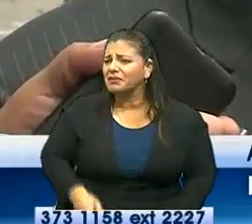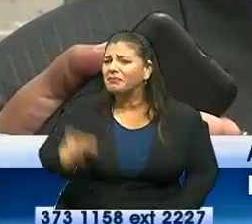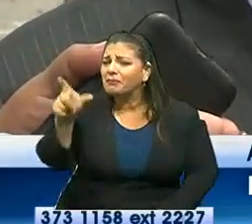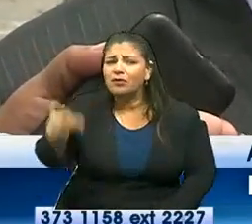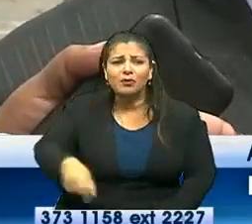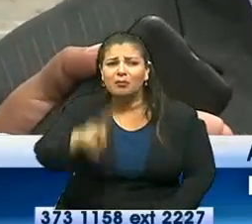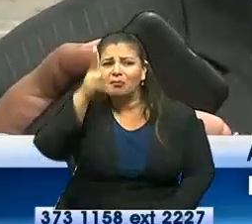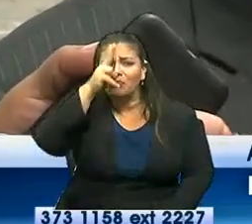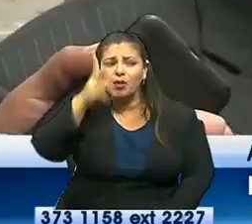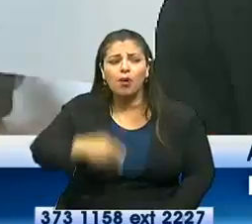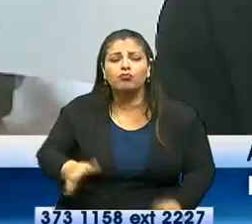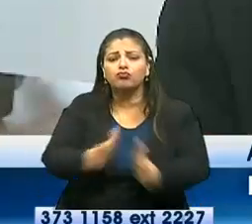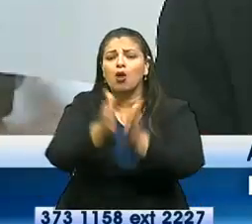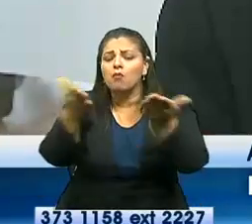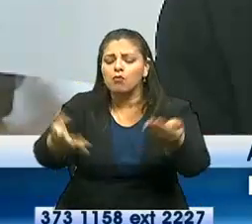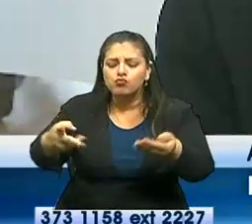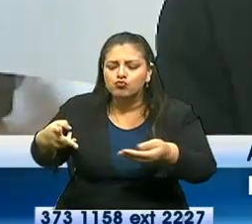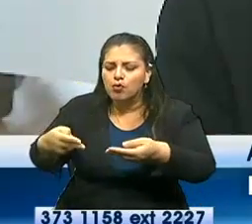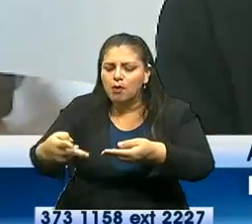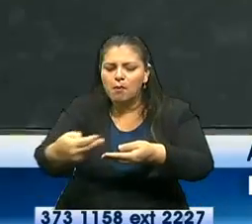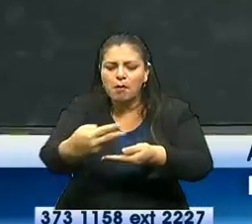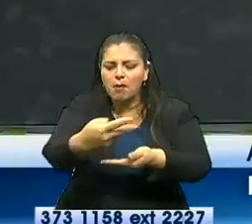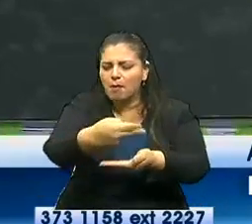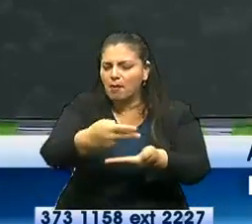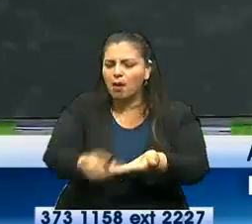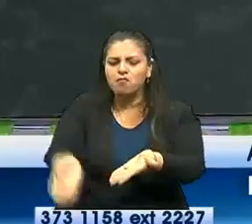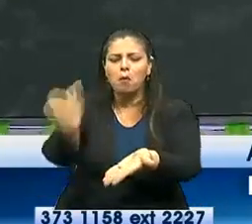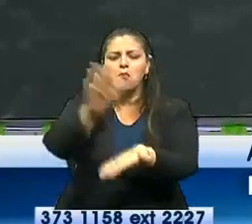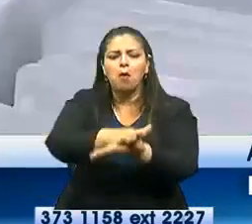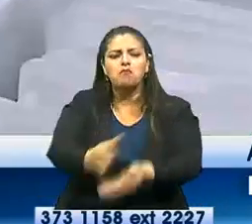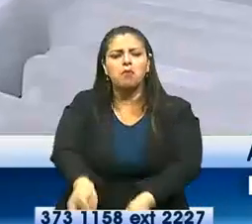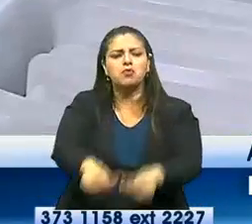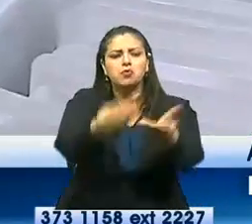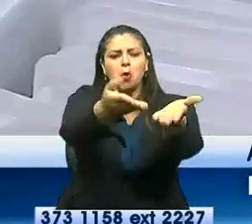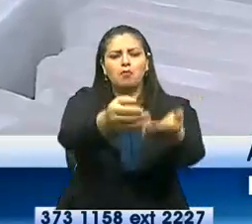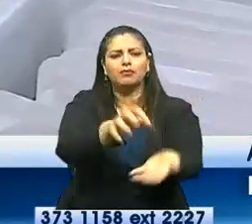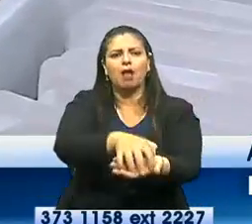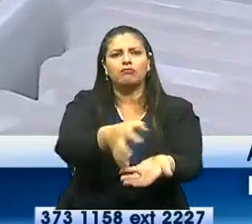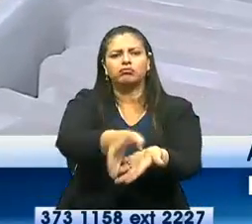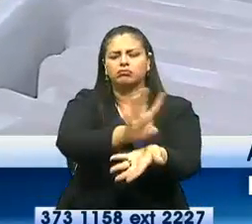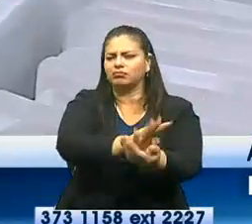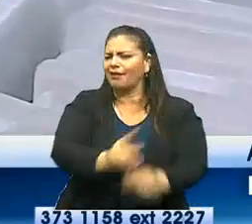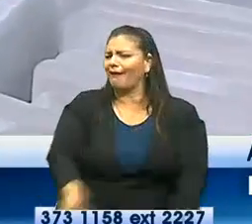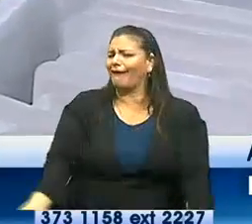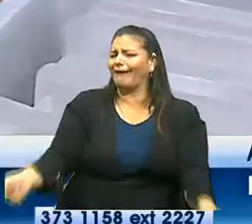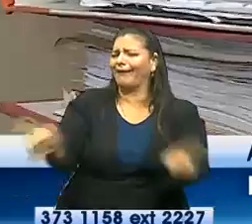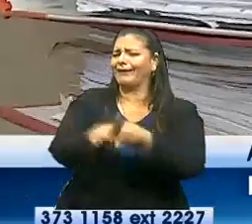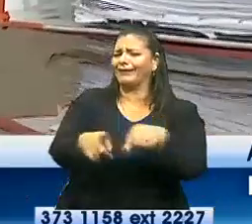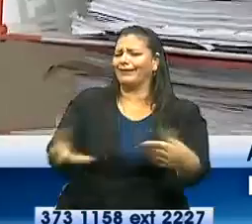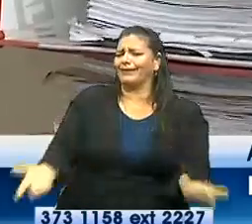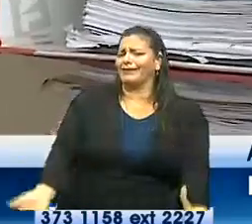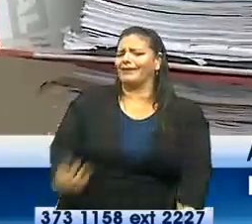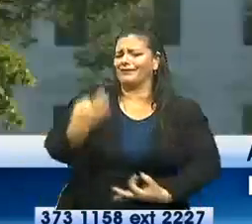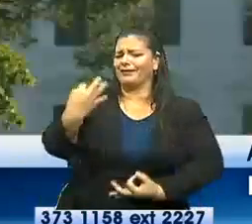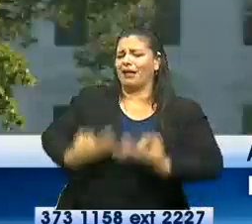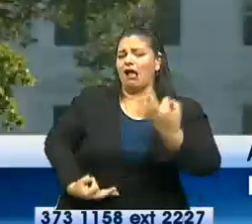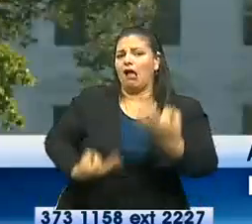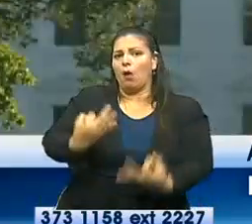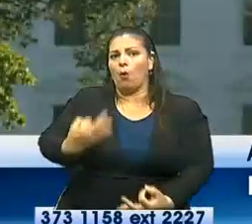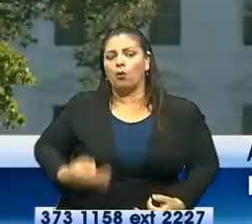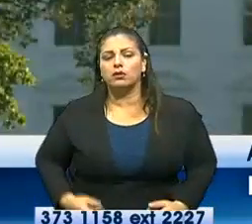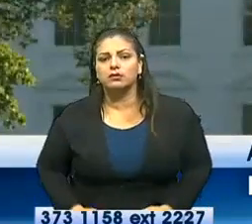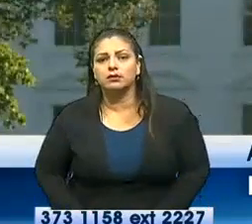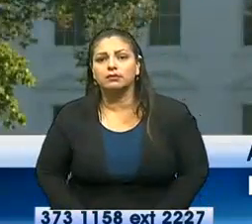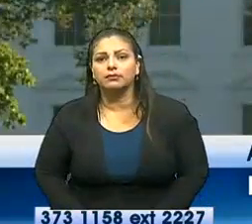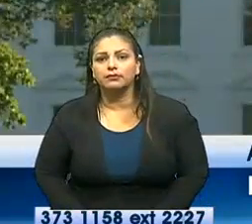eso ya están haciendo con Polit. Ratifica que Carlos Polit no retornará al país, que mientras no existan las garantías judiciales necesarias, prefiere